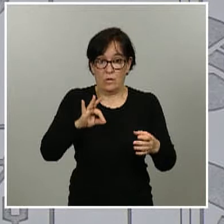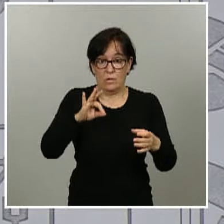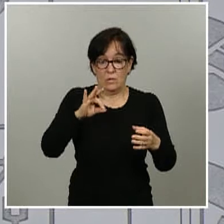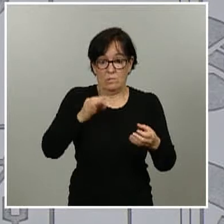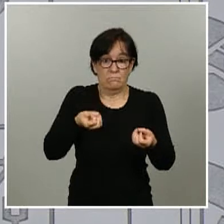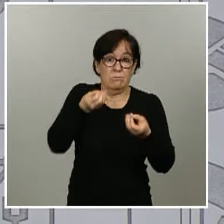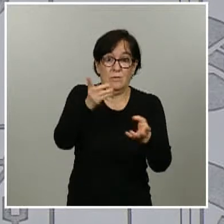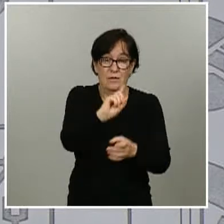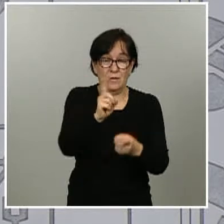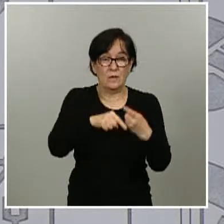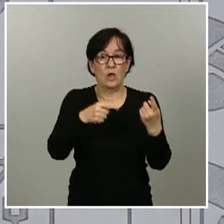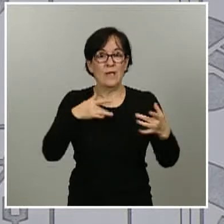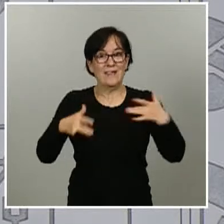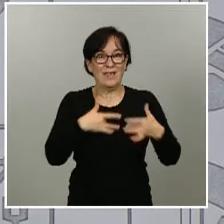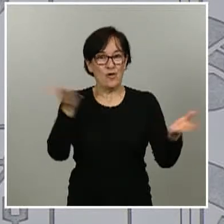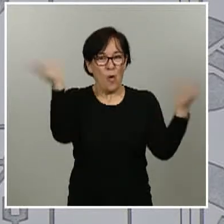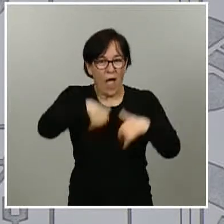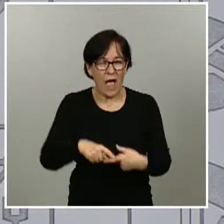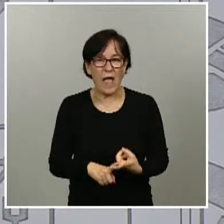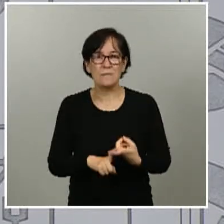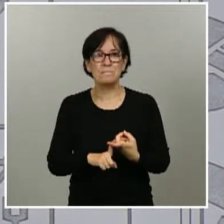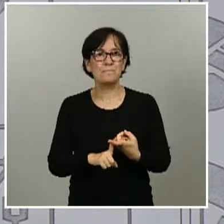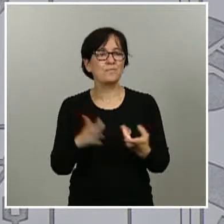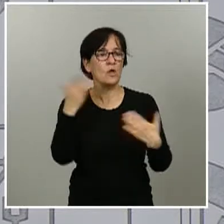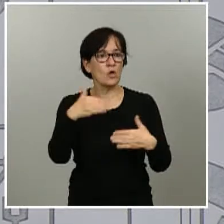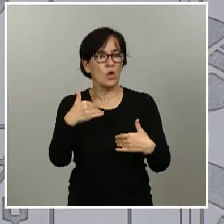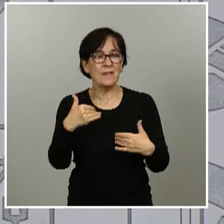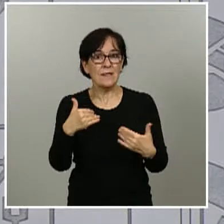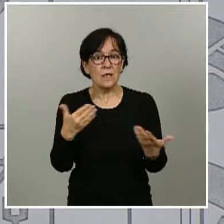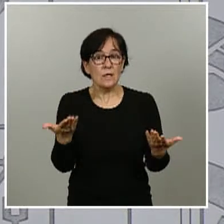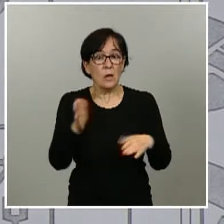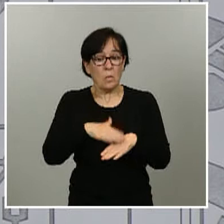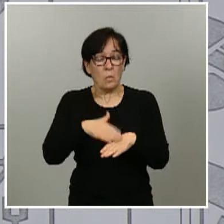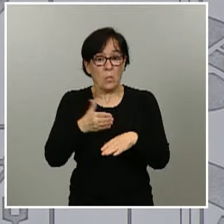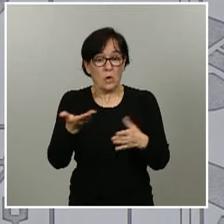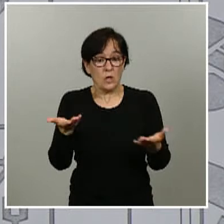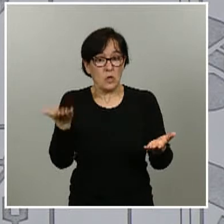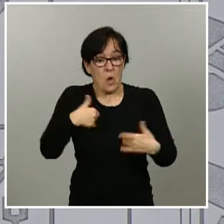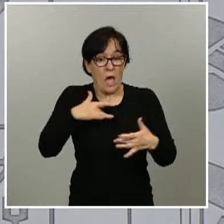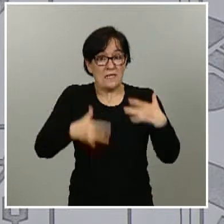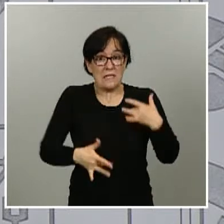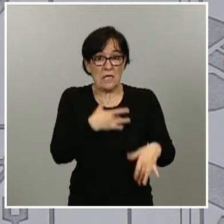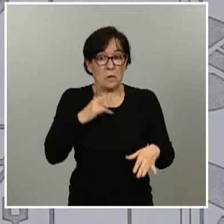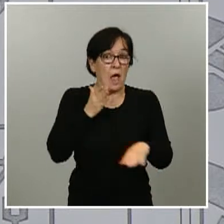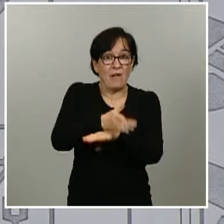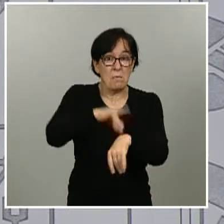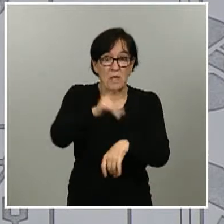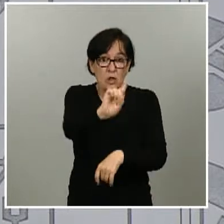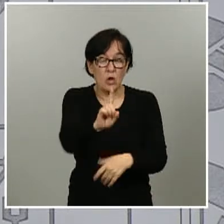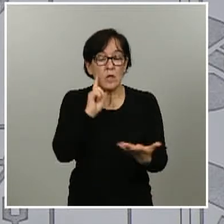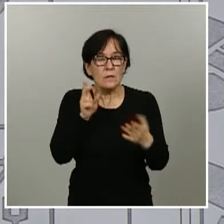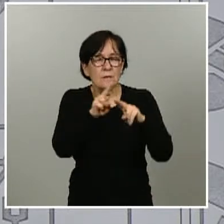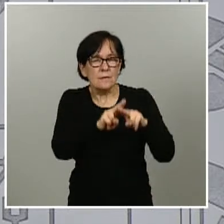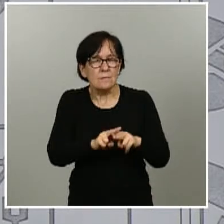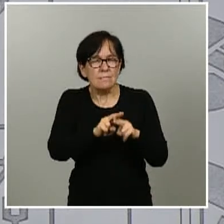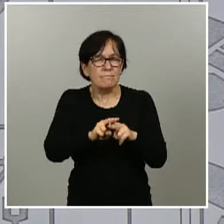los asintomáticos, que no es que no hayan accedido, es que no tienen por qué acceder porque no tienen sintomatología. Una vez que se valoren todos esos,